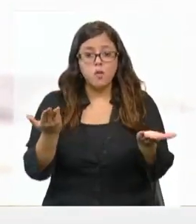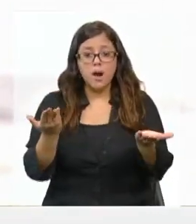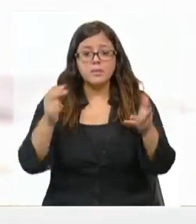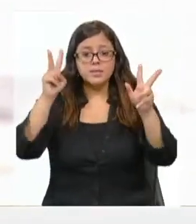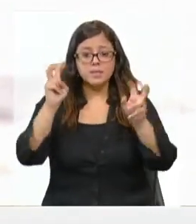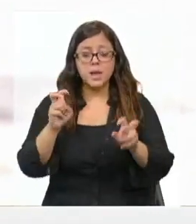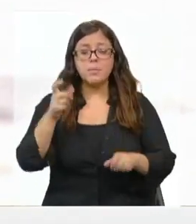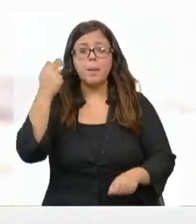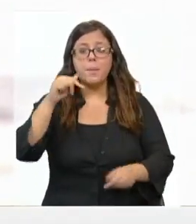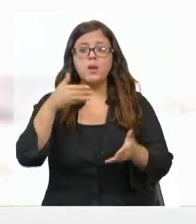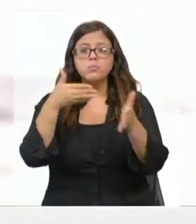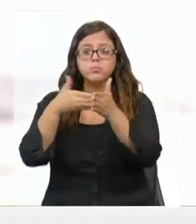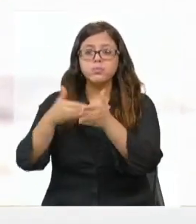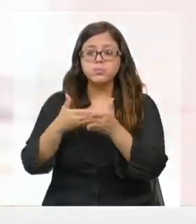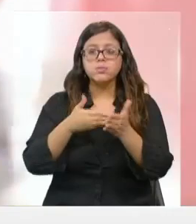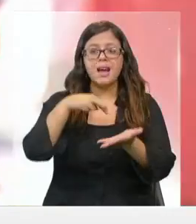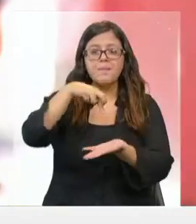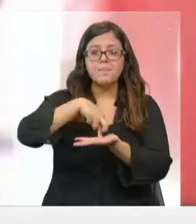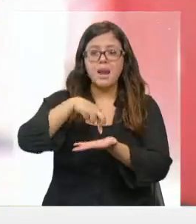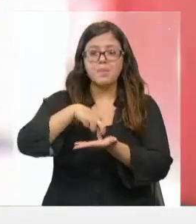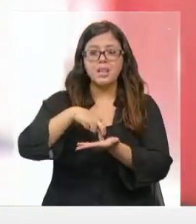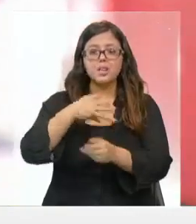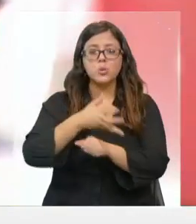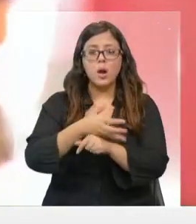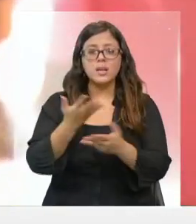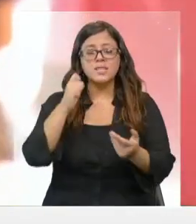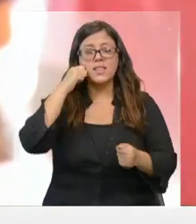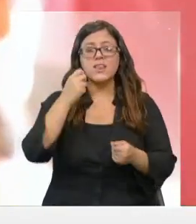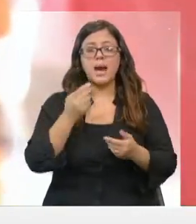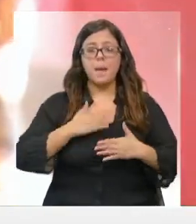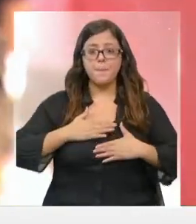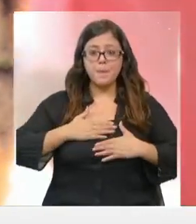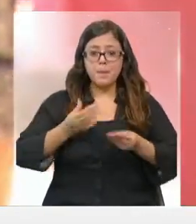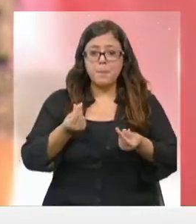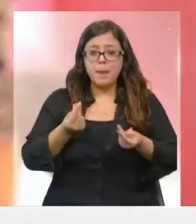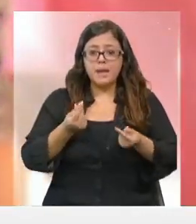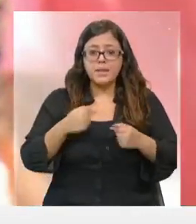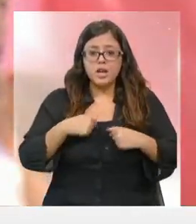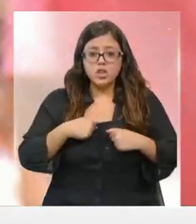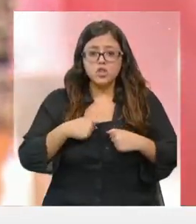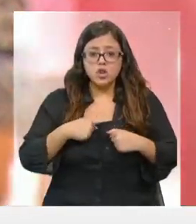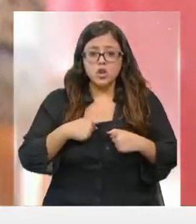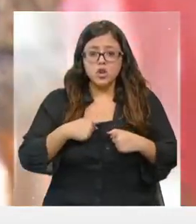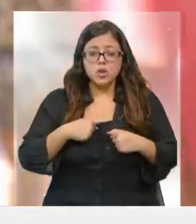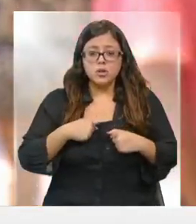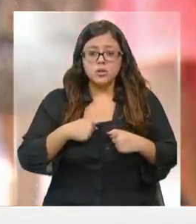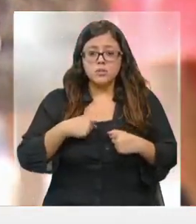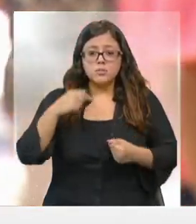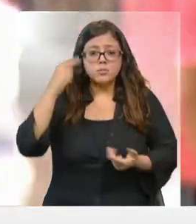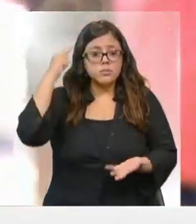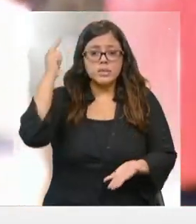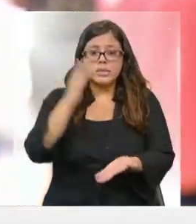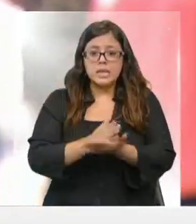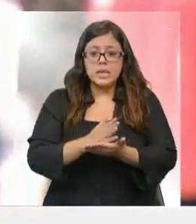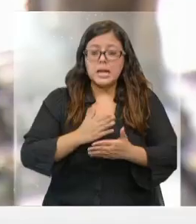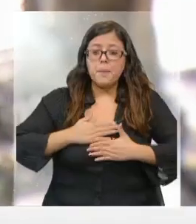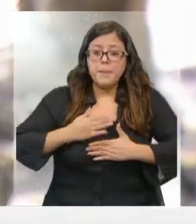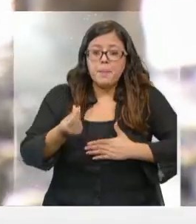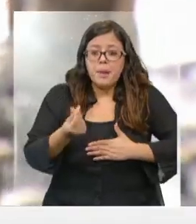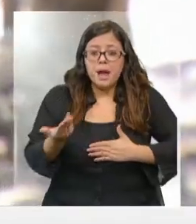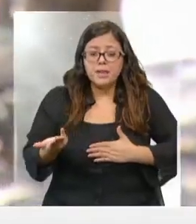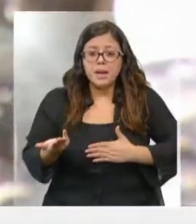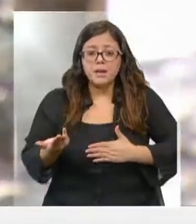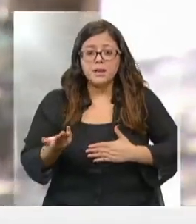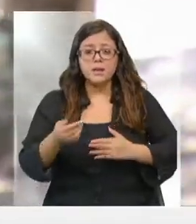es las trabas que pone el Parlamento, que son mis ahorros y yo debería tener la posibilidad de optar a su ahorro, porque es mi plata.